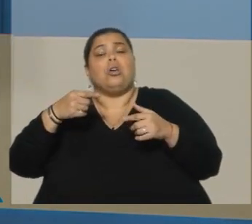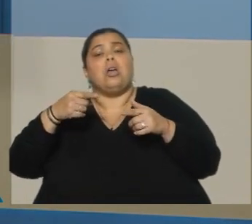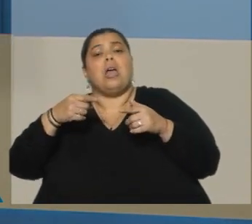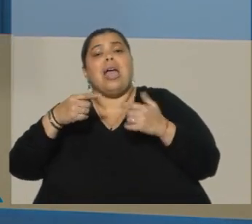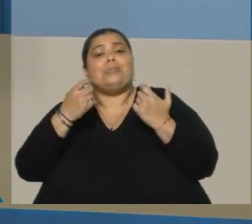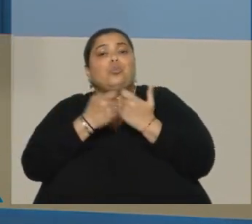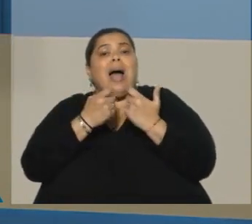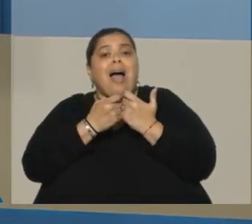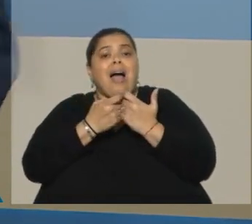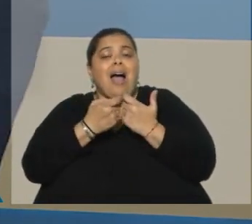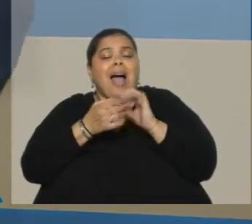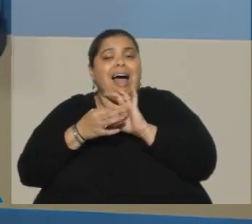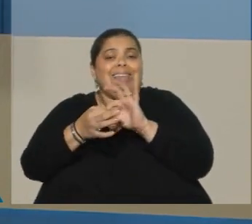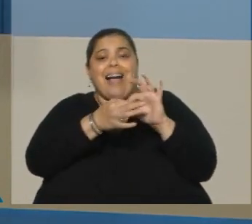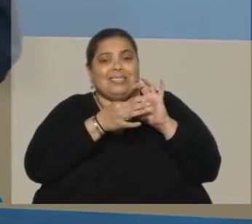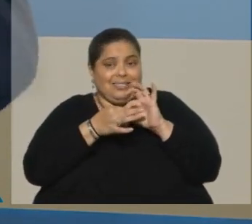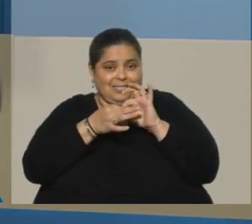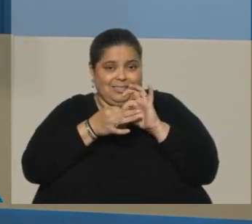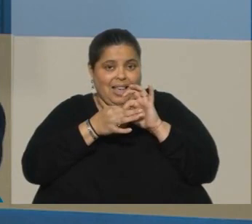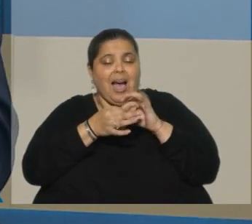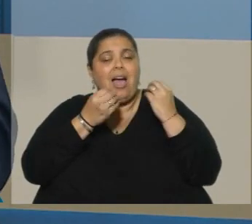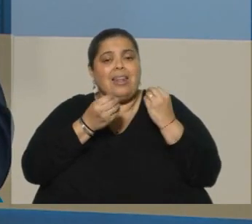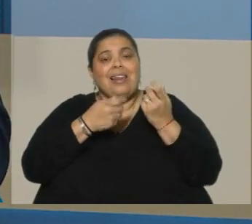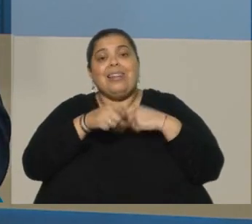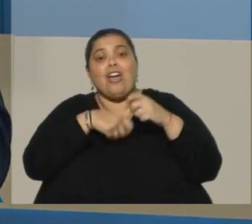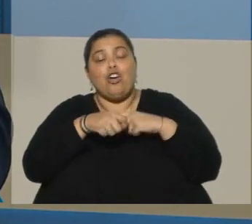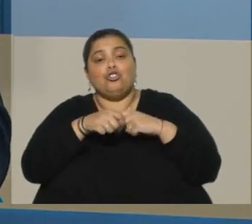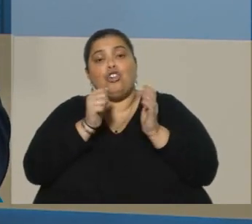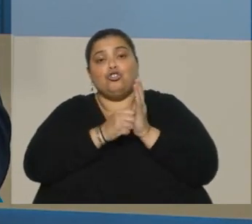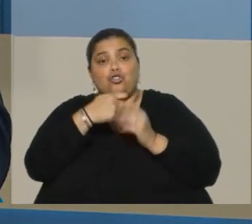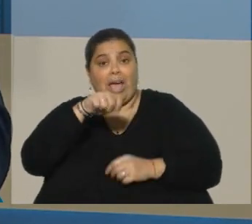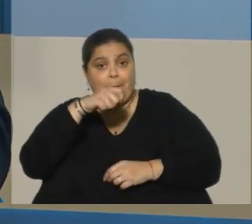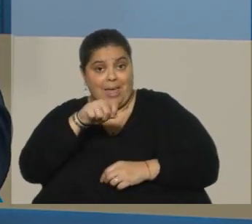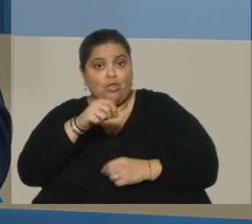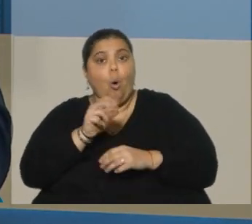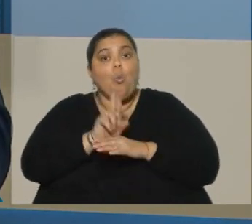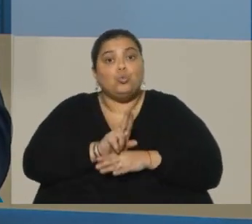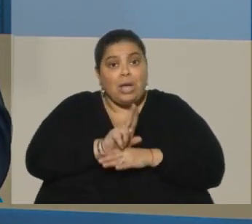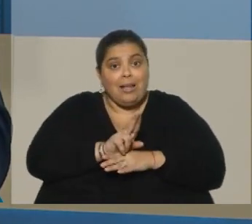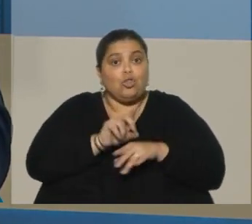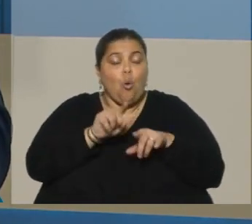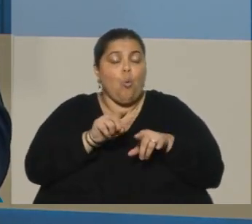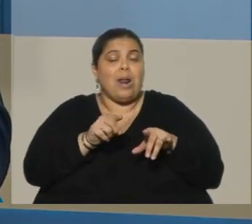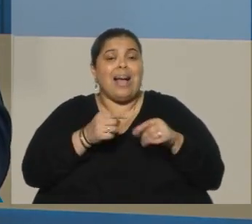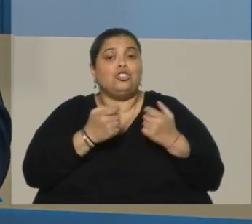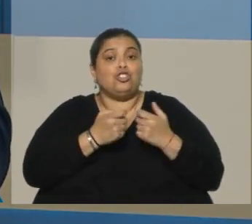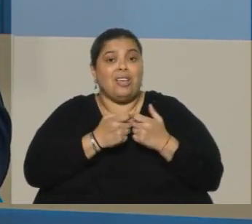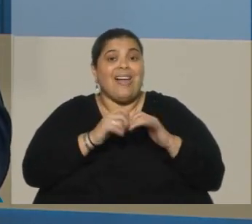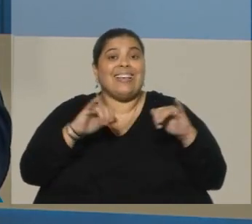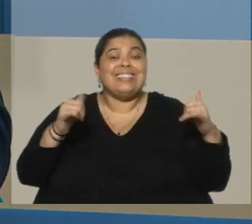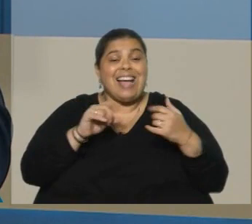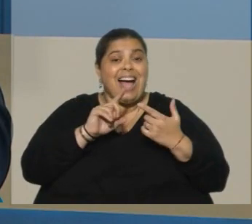alianza integral en el negocio del cemento, utilizando una sociedad que ya existe con un privado, que es Loma Negra, desde el año